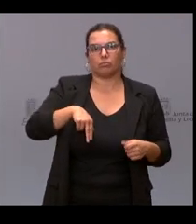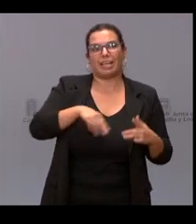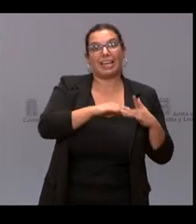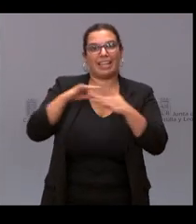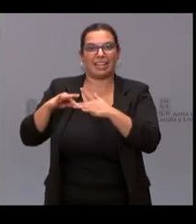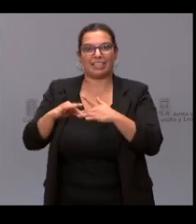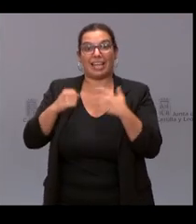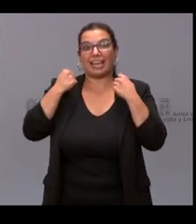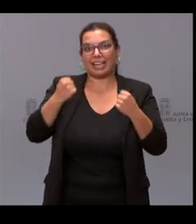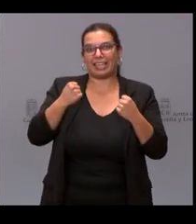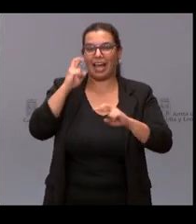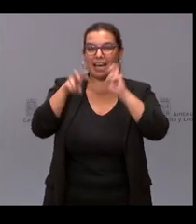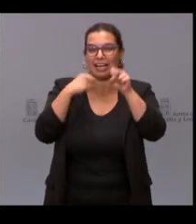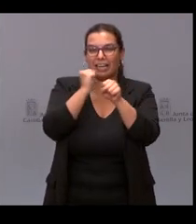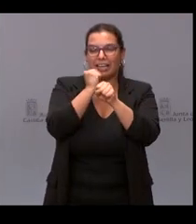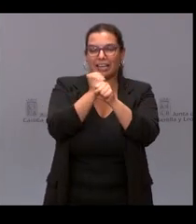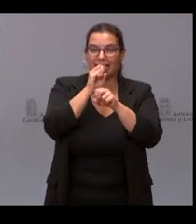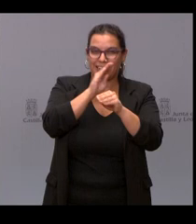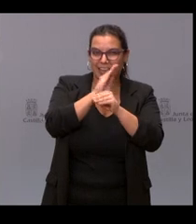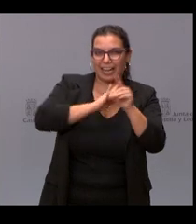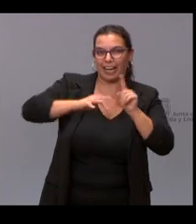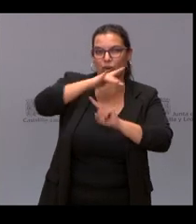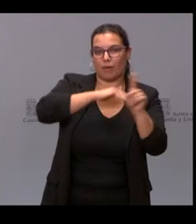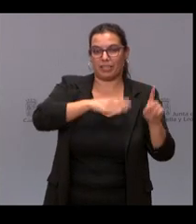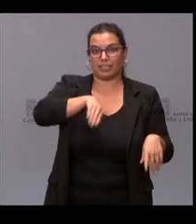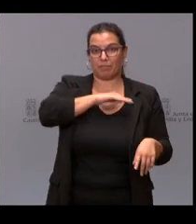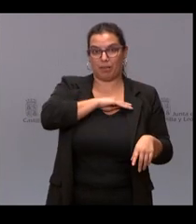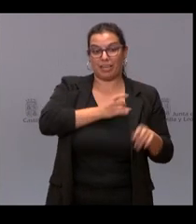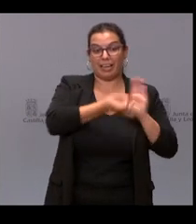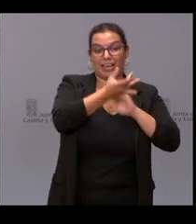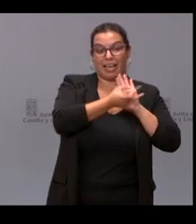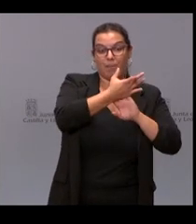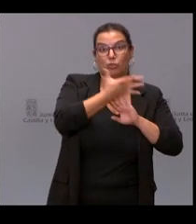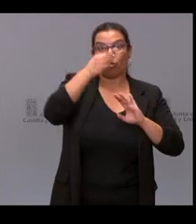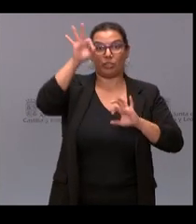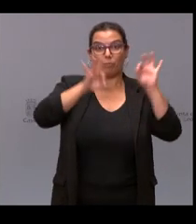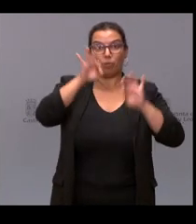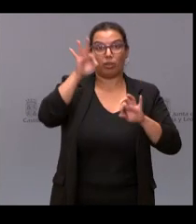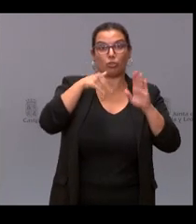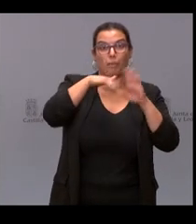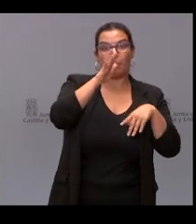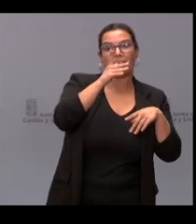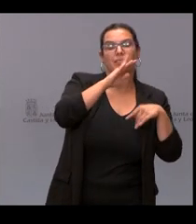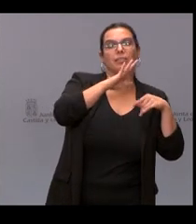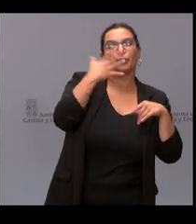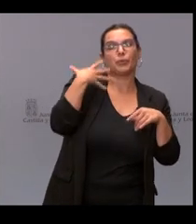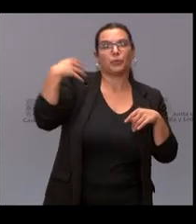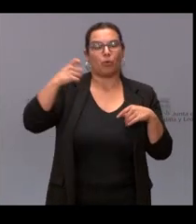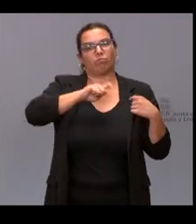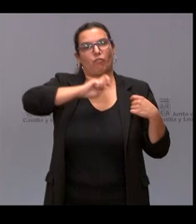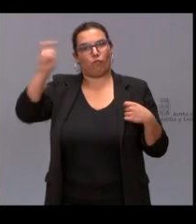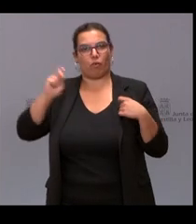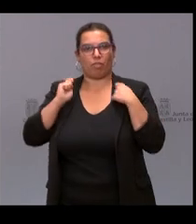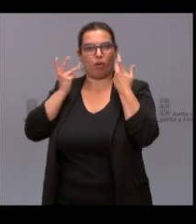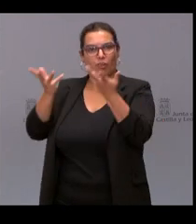España, exportamos la mitad de nuestra producción de energías renovables y nuestro objetivo es